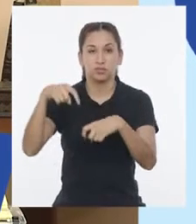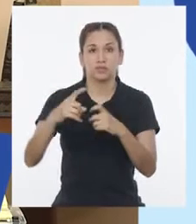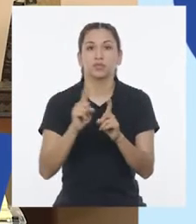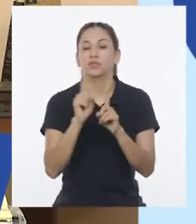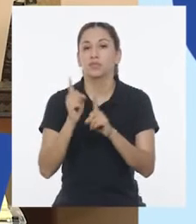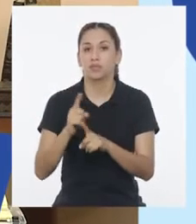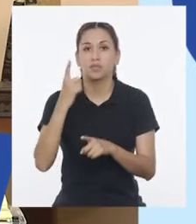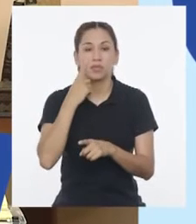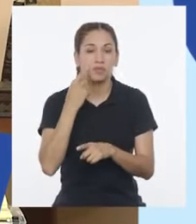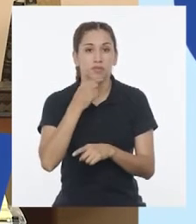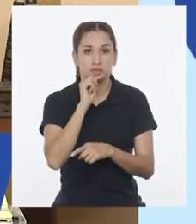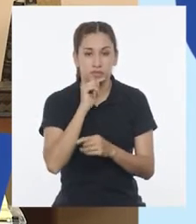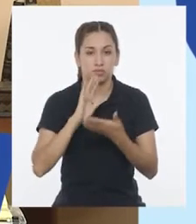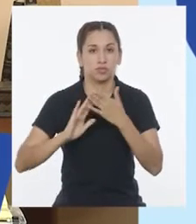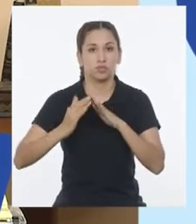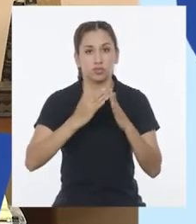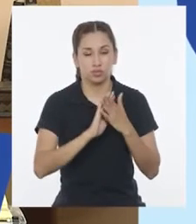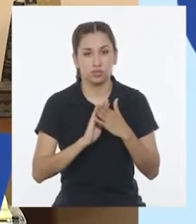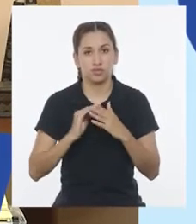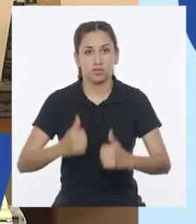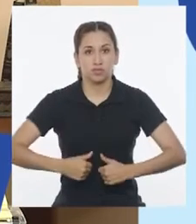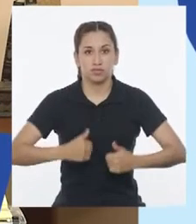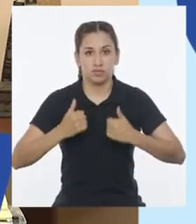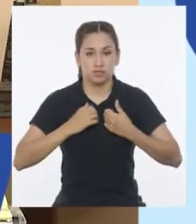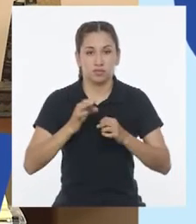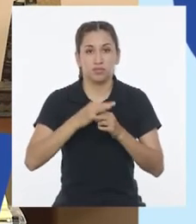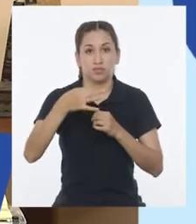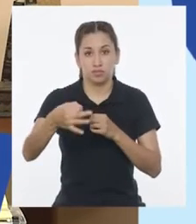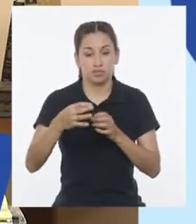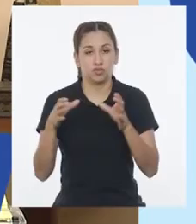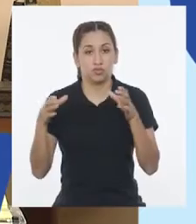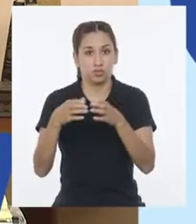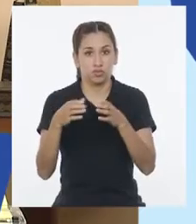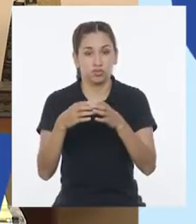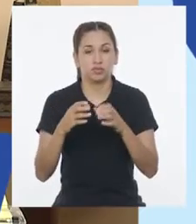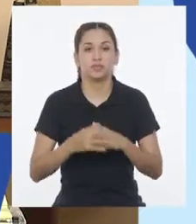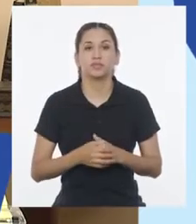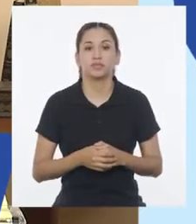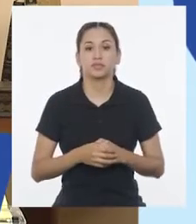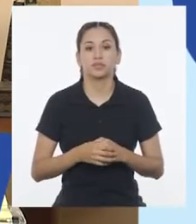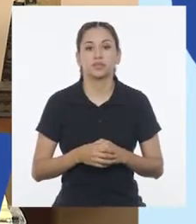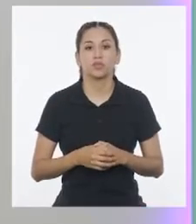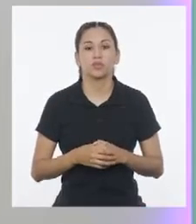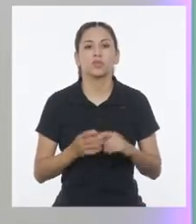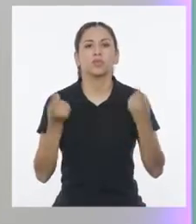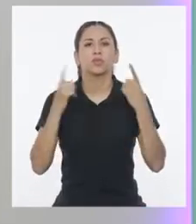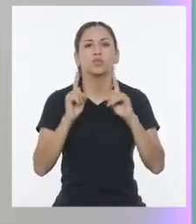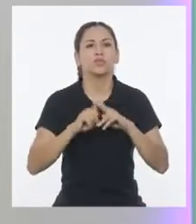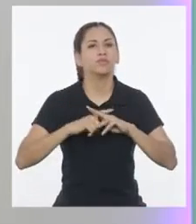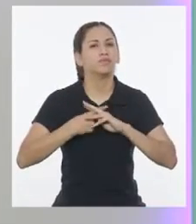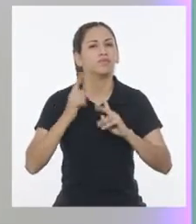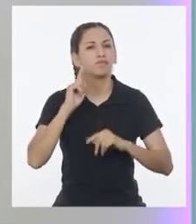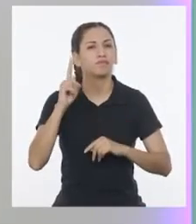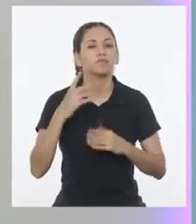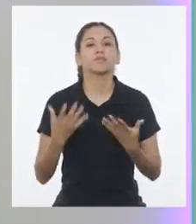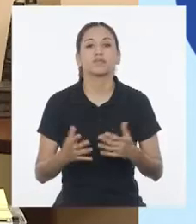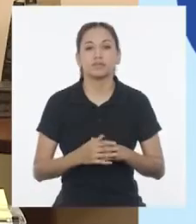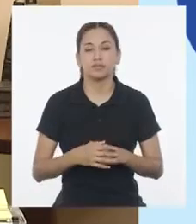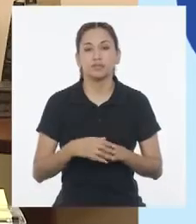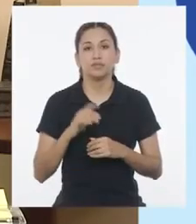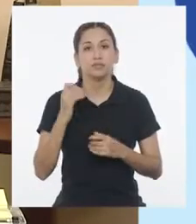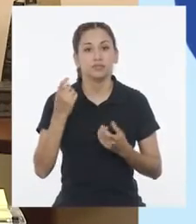las integradas por miembros de las comunidades campesinas, dentro del ámbito rural. ¿Y cuándo se originaron,